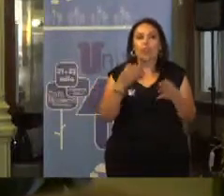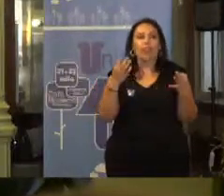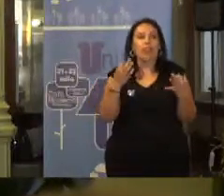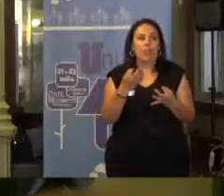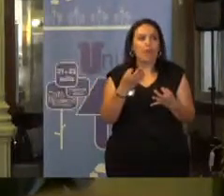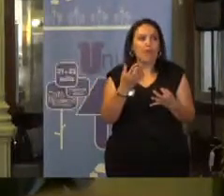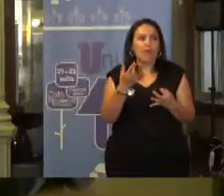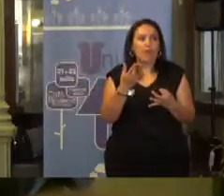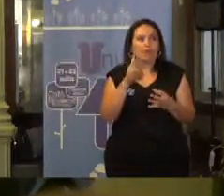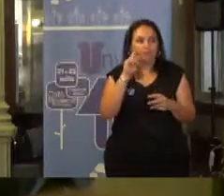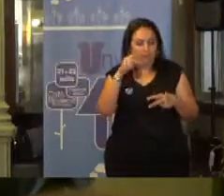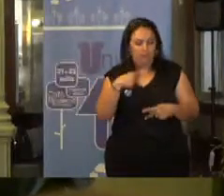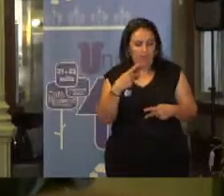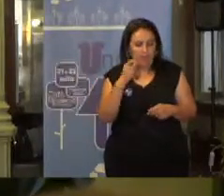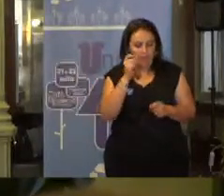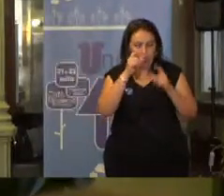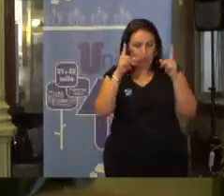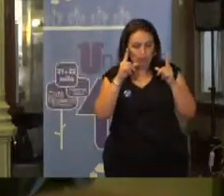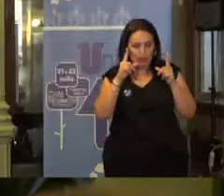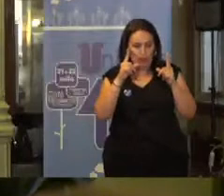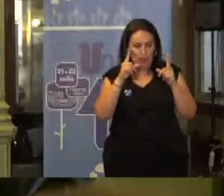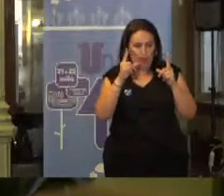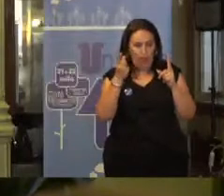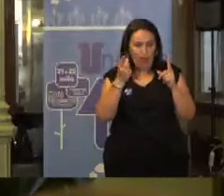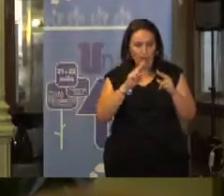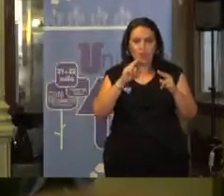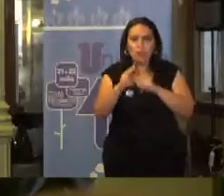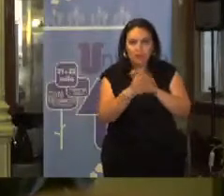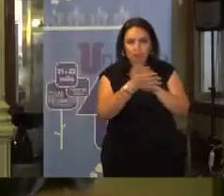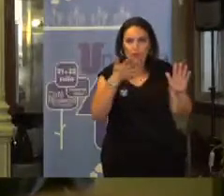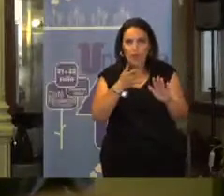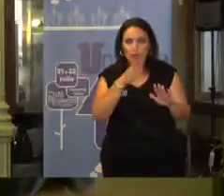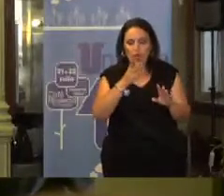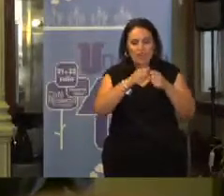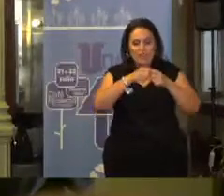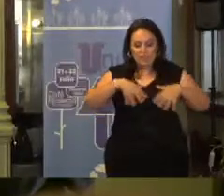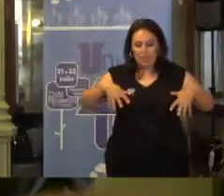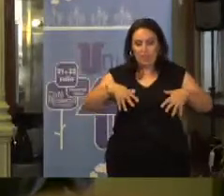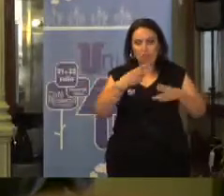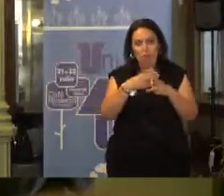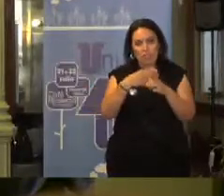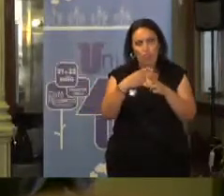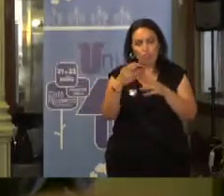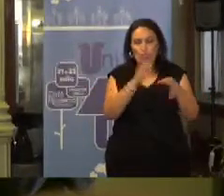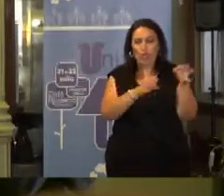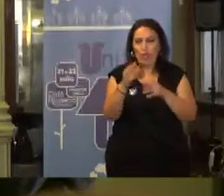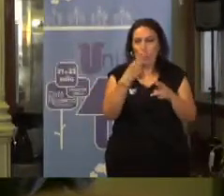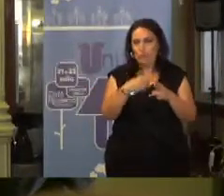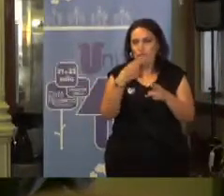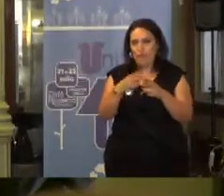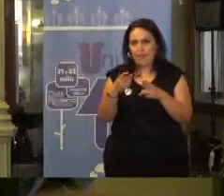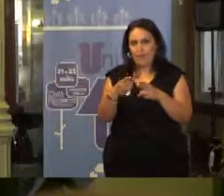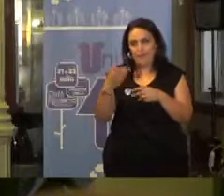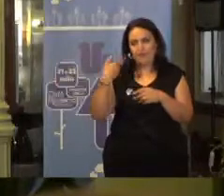a reaccionar a maior velocidade e que os esquemas políticos, as organizacións políticas, siguen sendo esquemas do